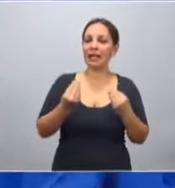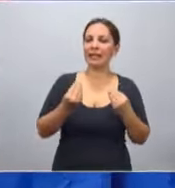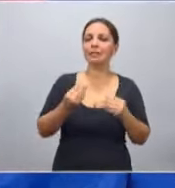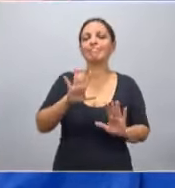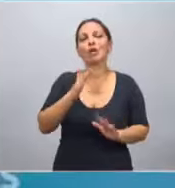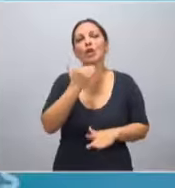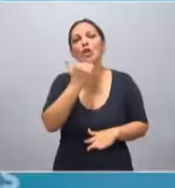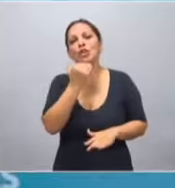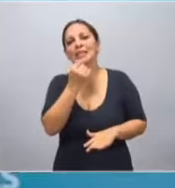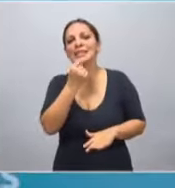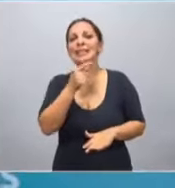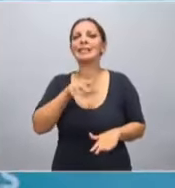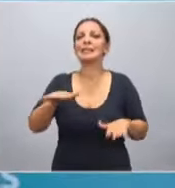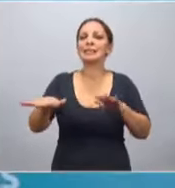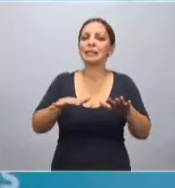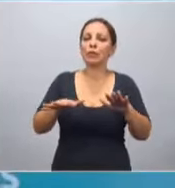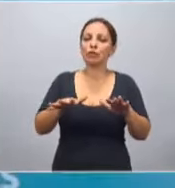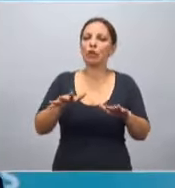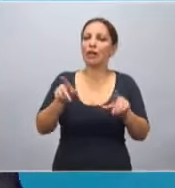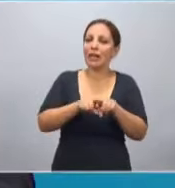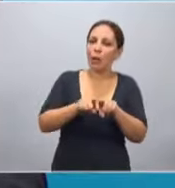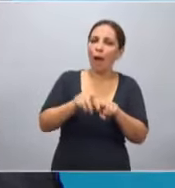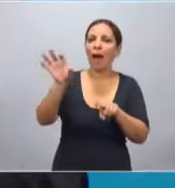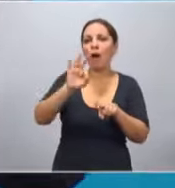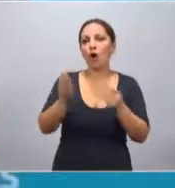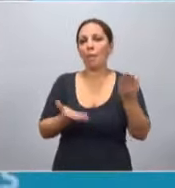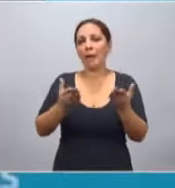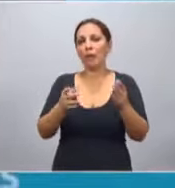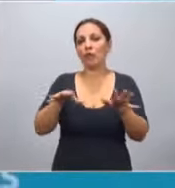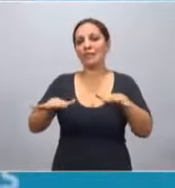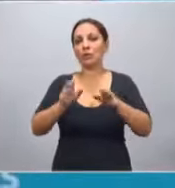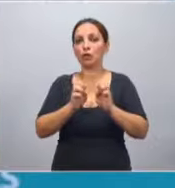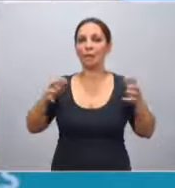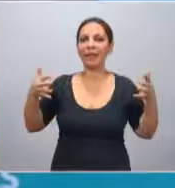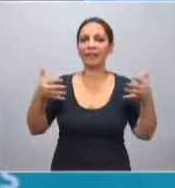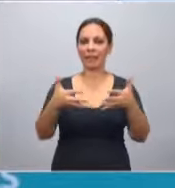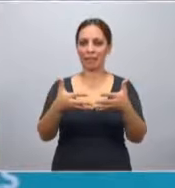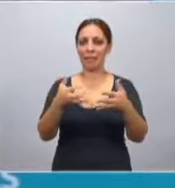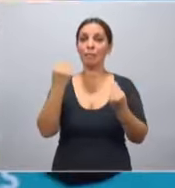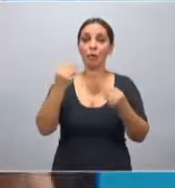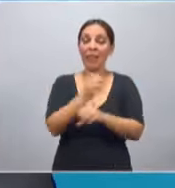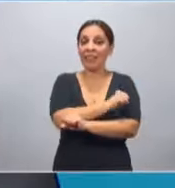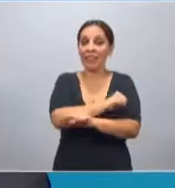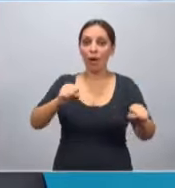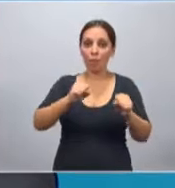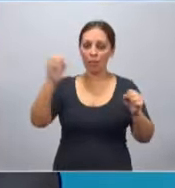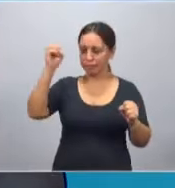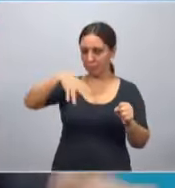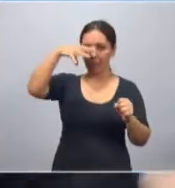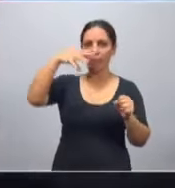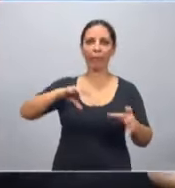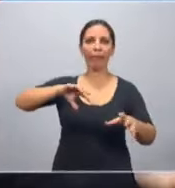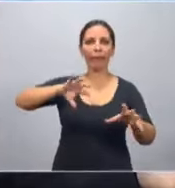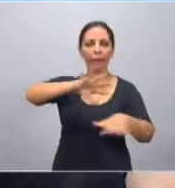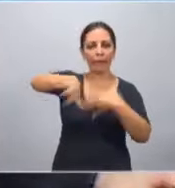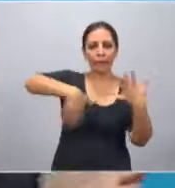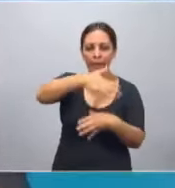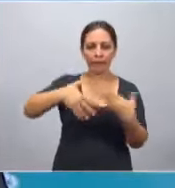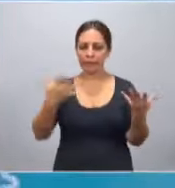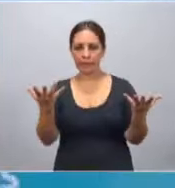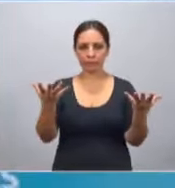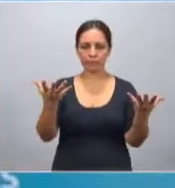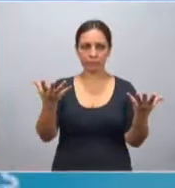tan más igual pero equiparable a la situación de pandemia Porque de repente apareció una crisis enorme que que